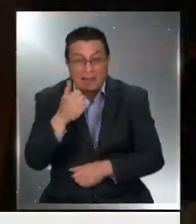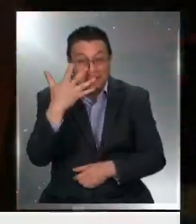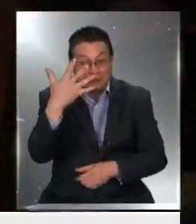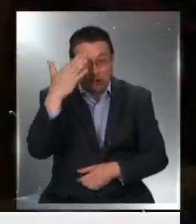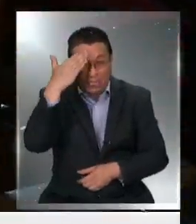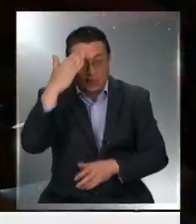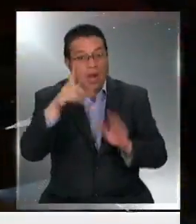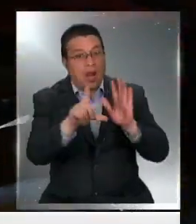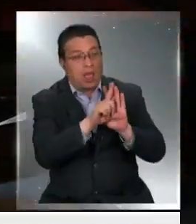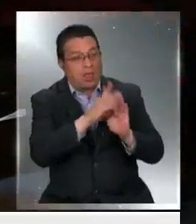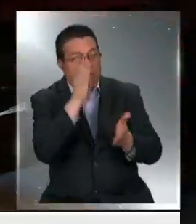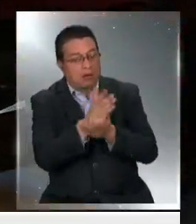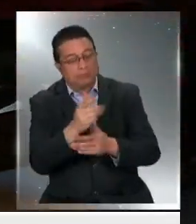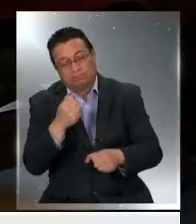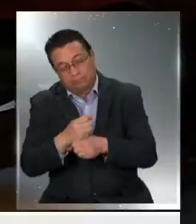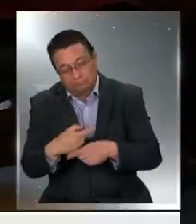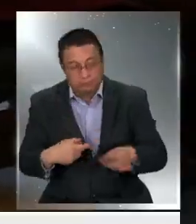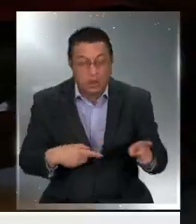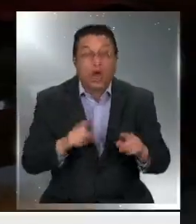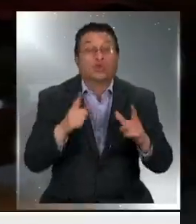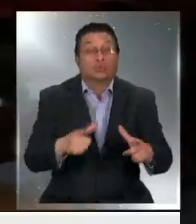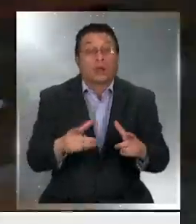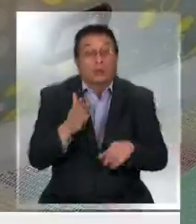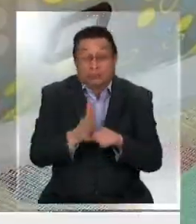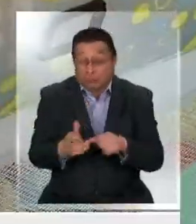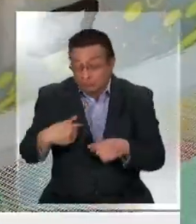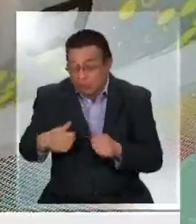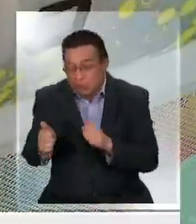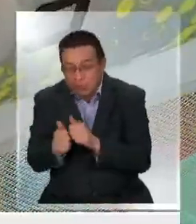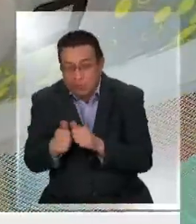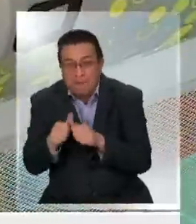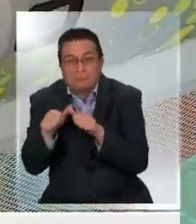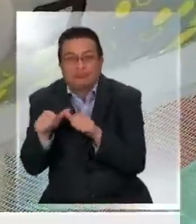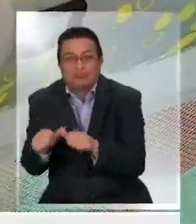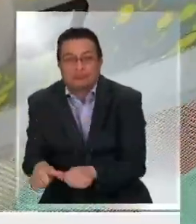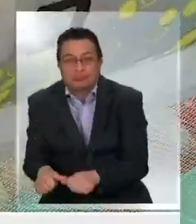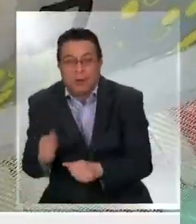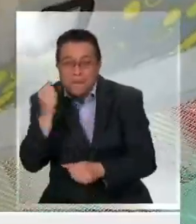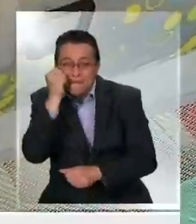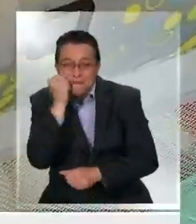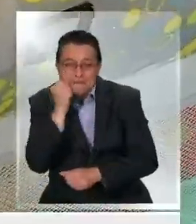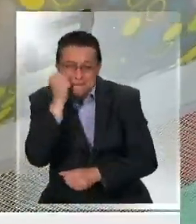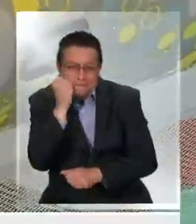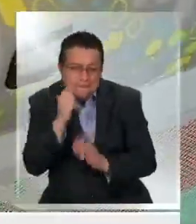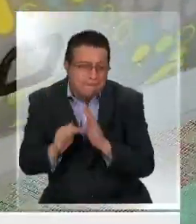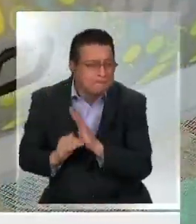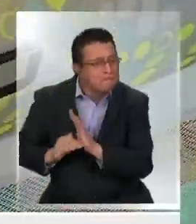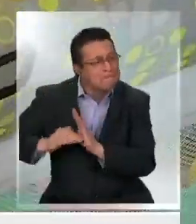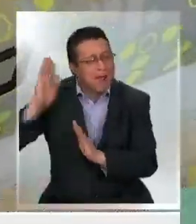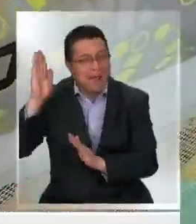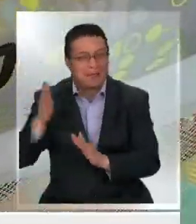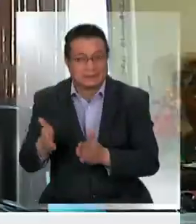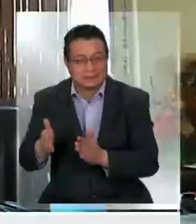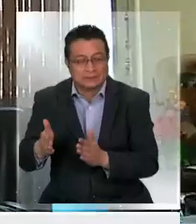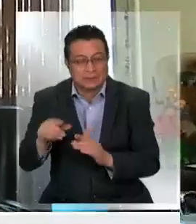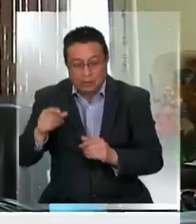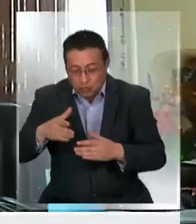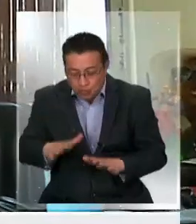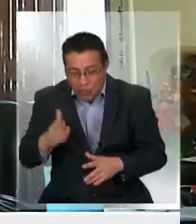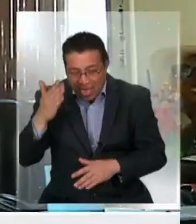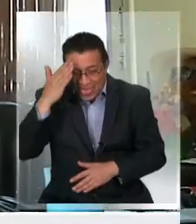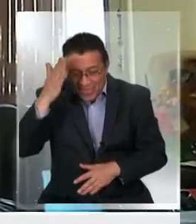por ley hubiese tenido fue algo sumamente bueno, ¿no? Estar todos sus primeros días, los primeros